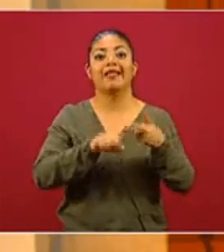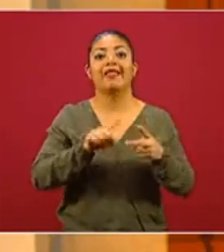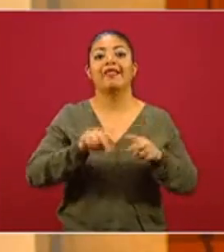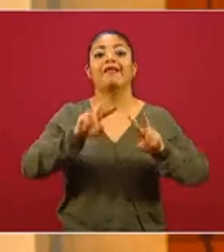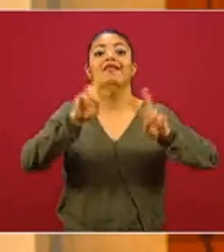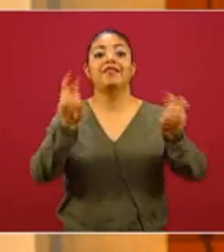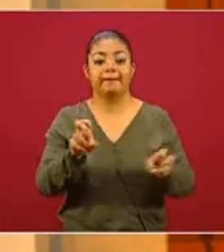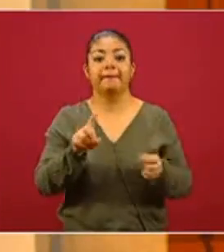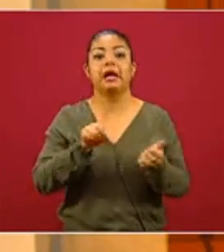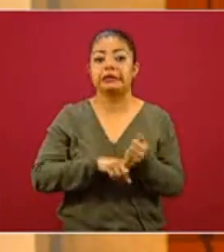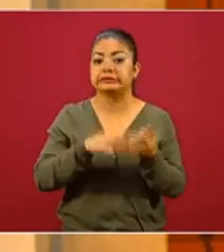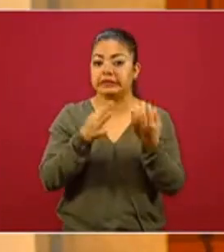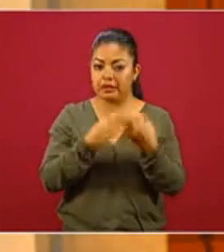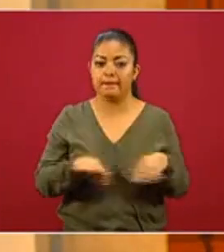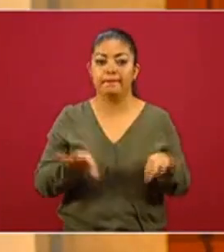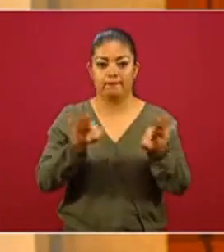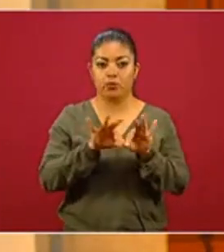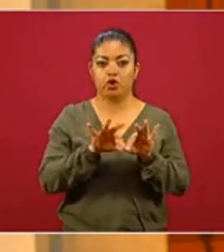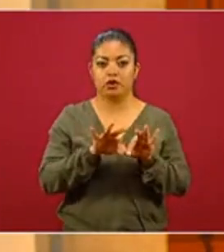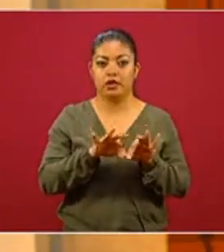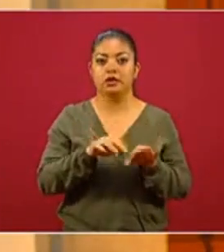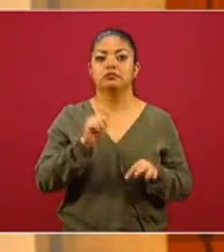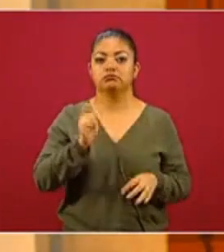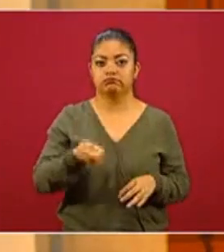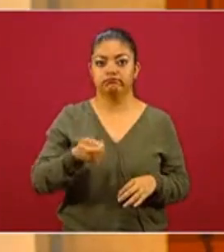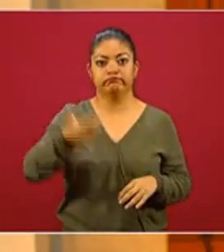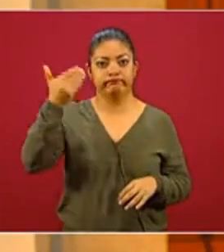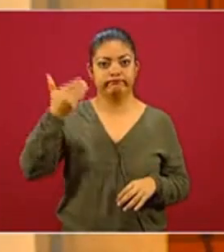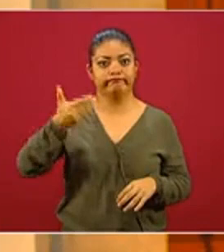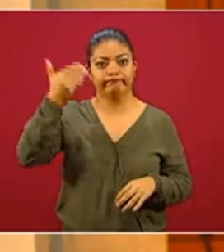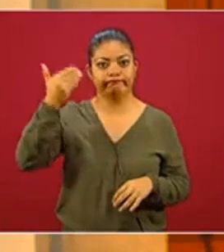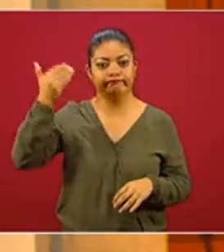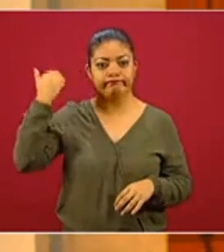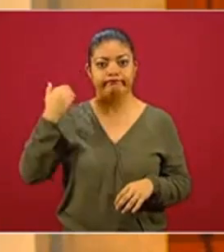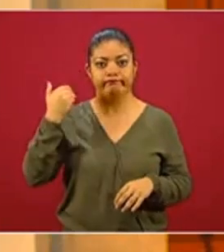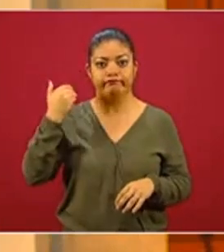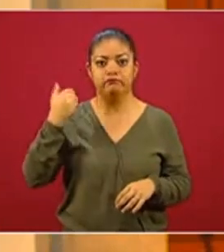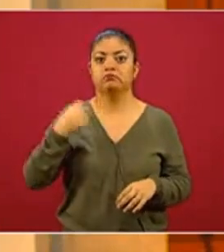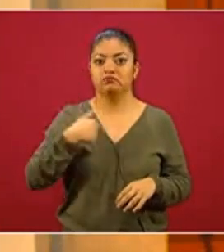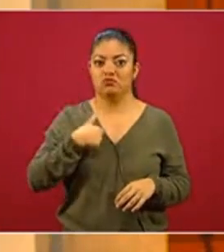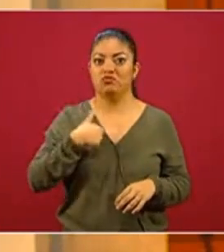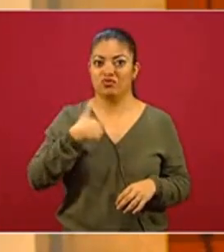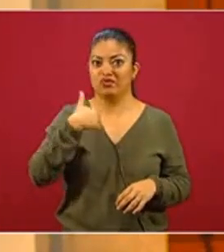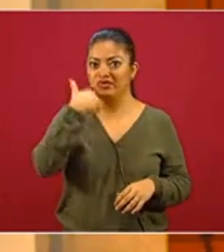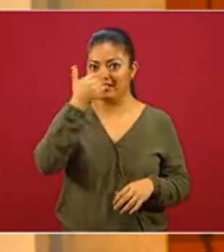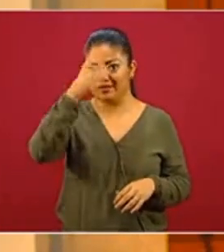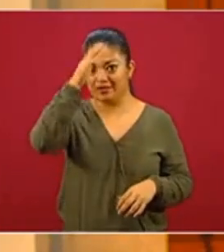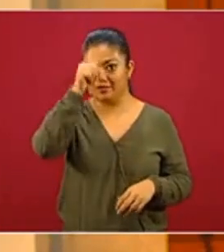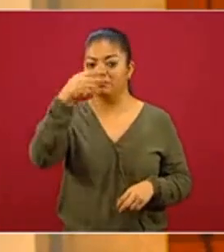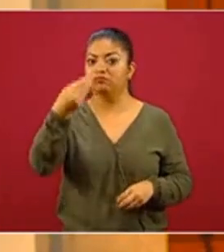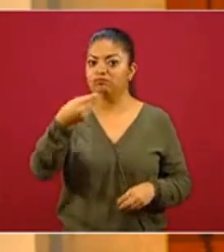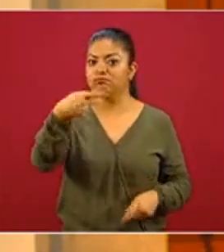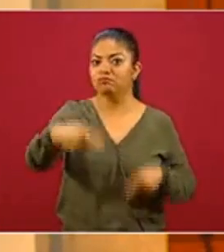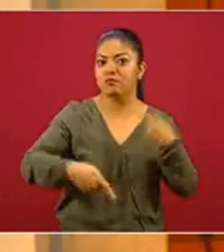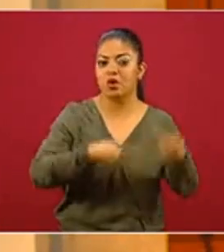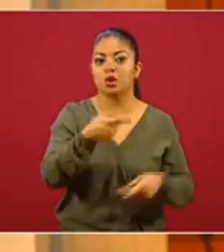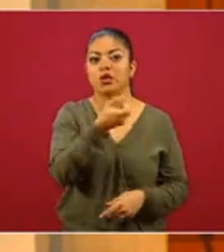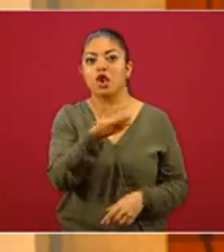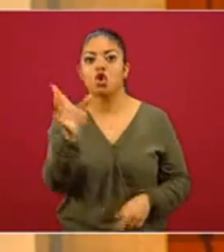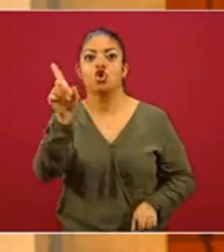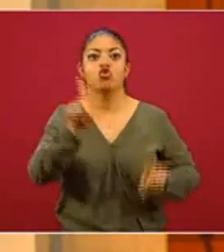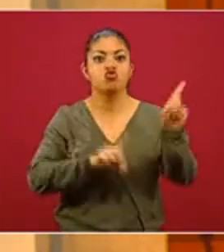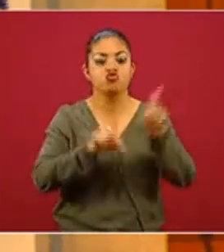un elemento muy importante que desde hace varias sesiones queríamos tratar. Han salido preguntas, inquietudes,